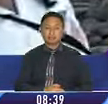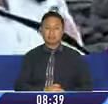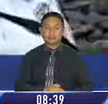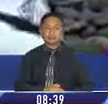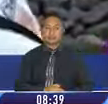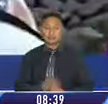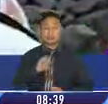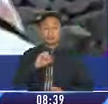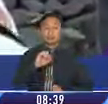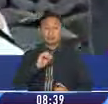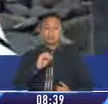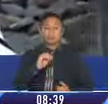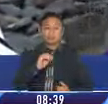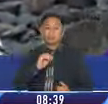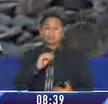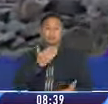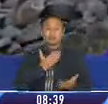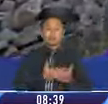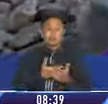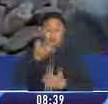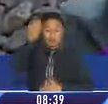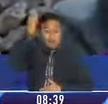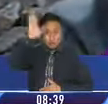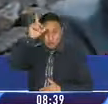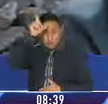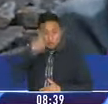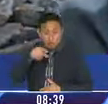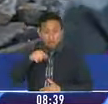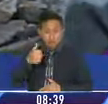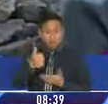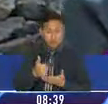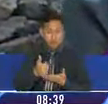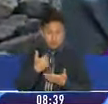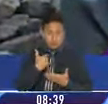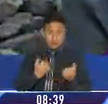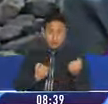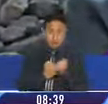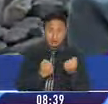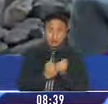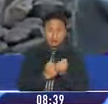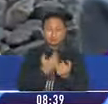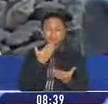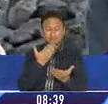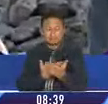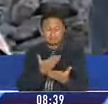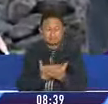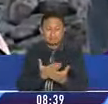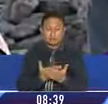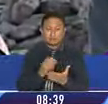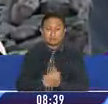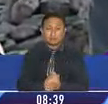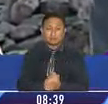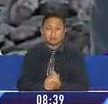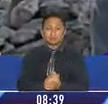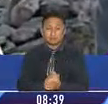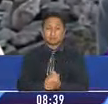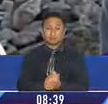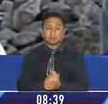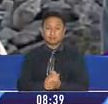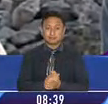Gracias a Dios, le doy gracias a Dios y a las personas que nos están dando la mano y de buen corazón.